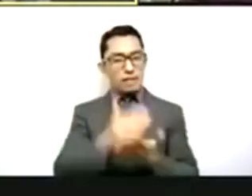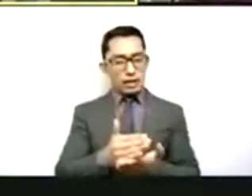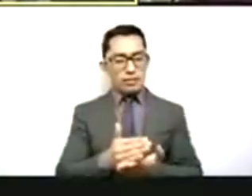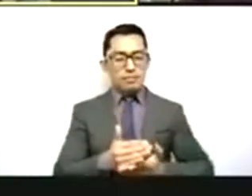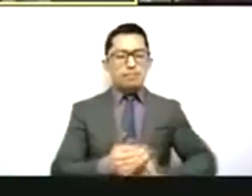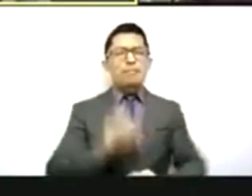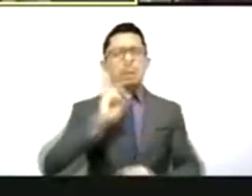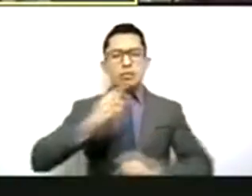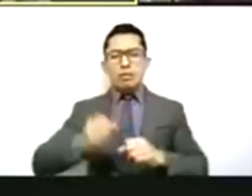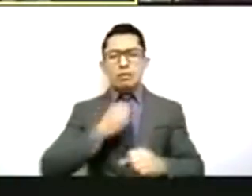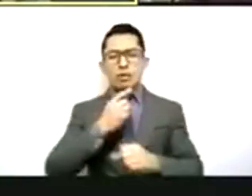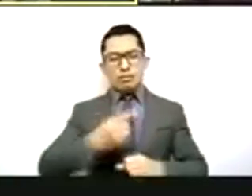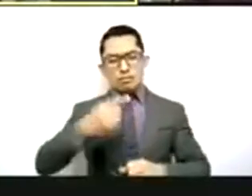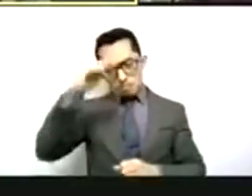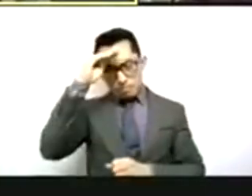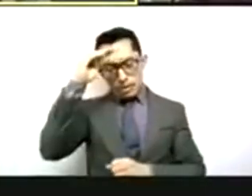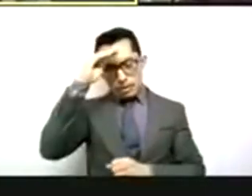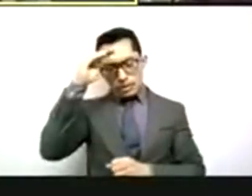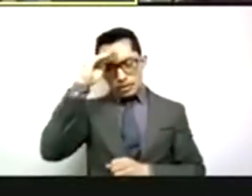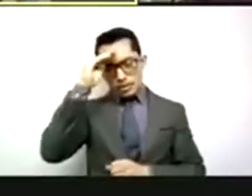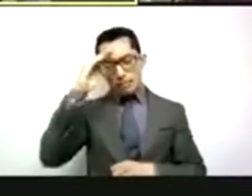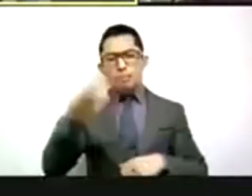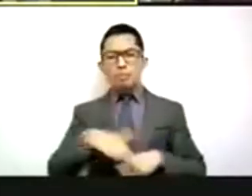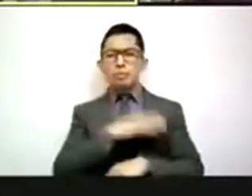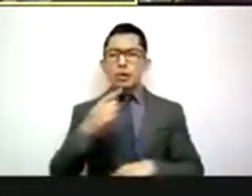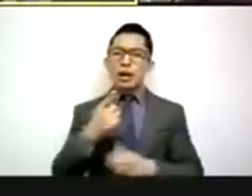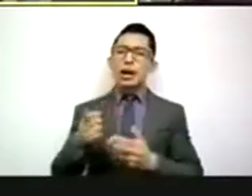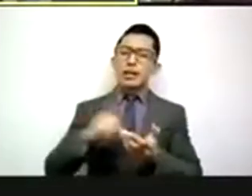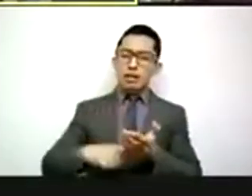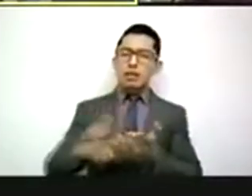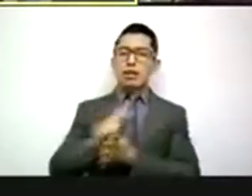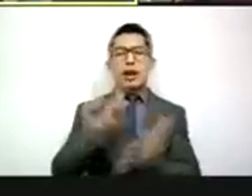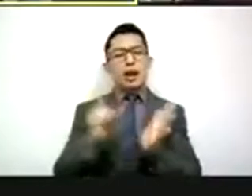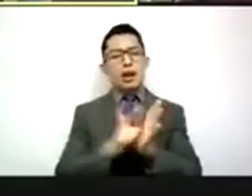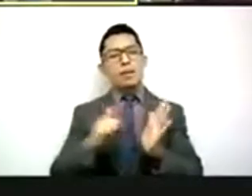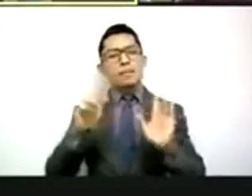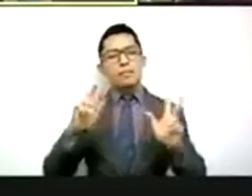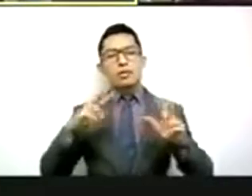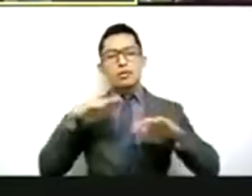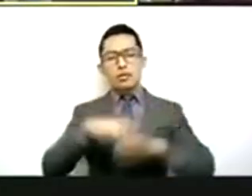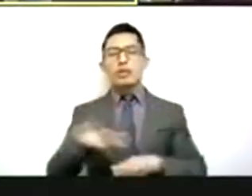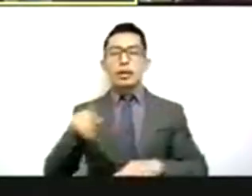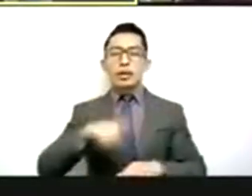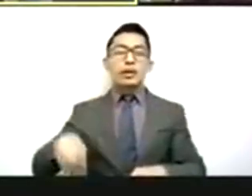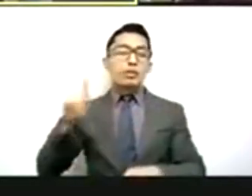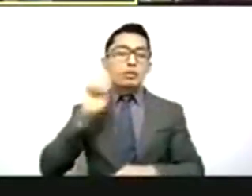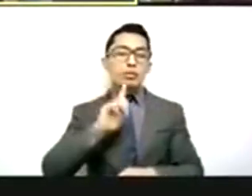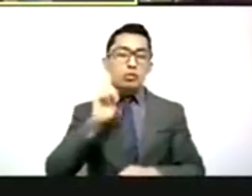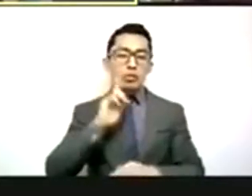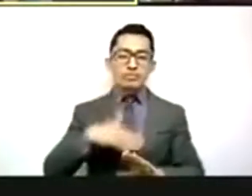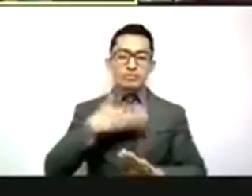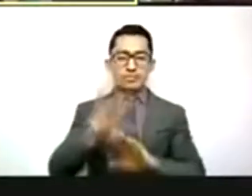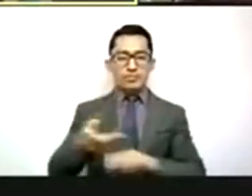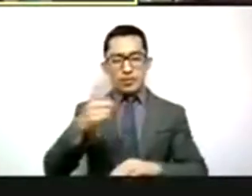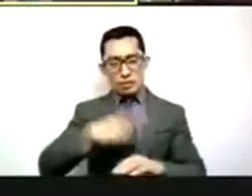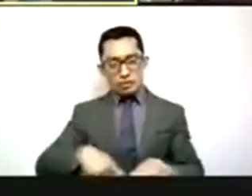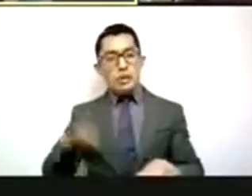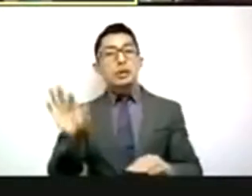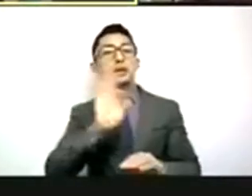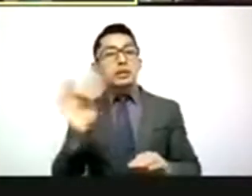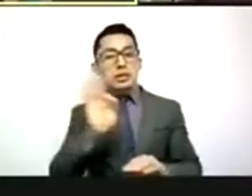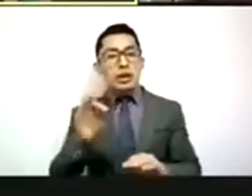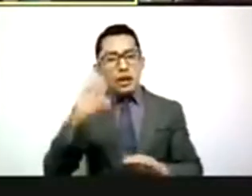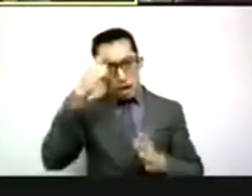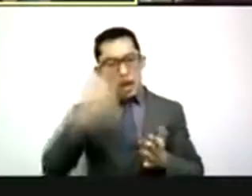la reflexión, porque aunque nuestra legislación en materia de violencia política en razón de género pueda considerarse de las más